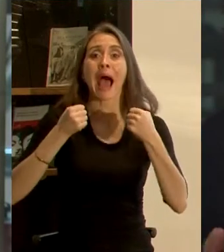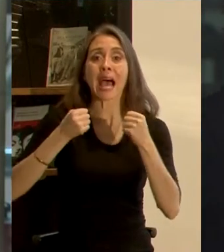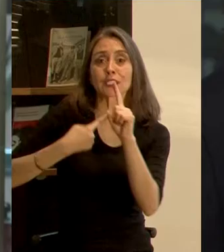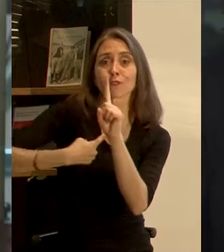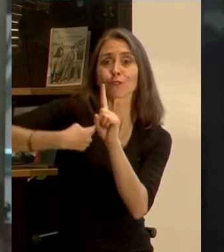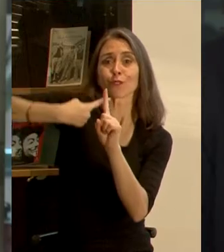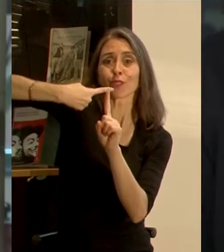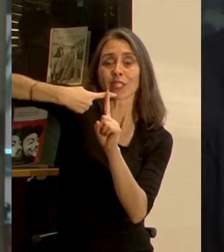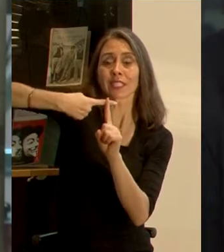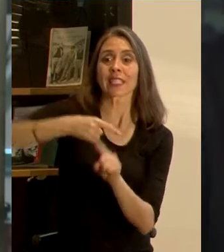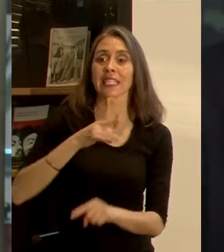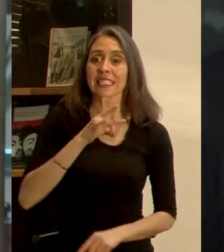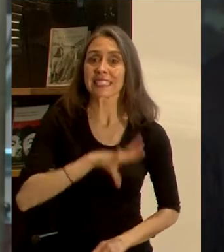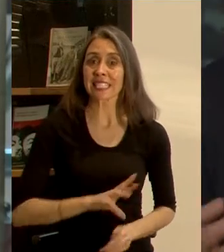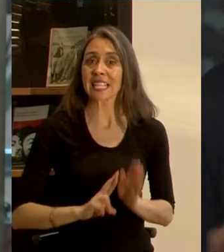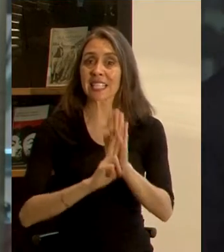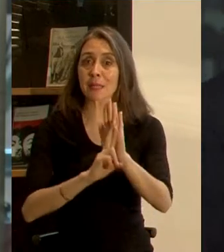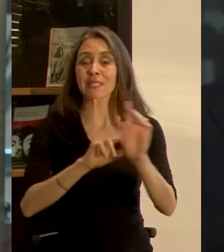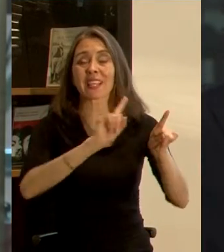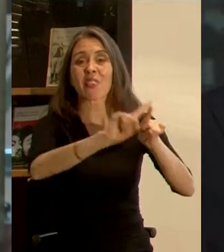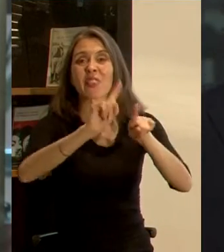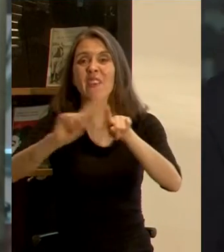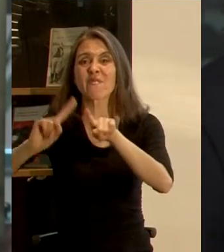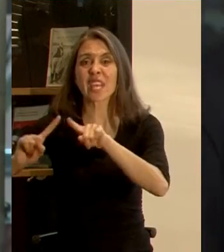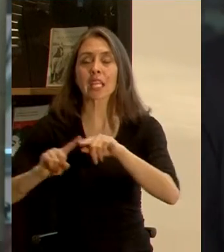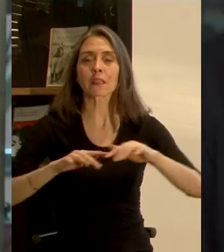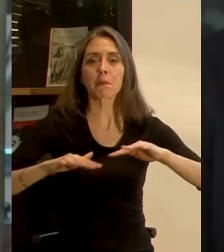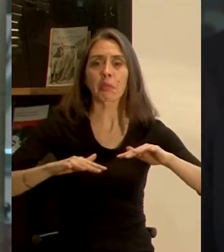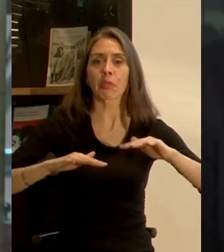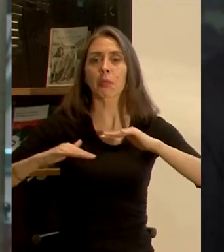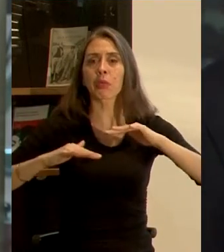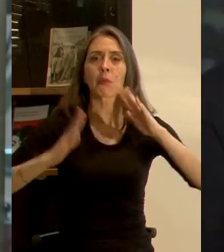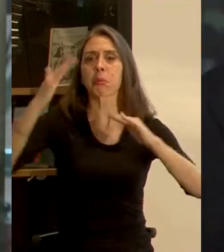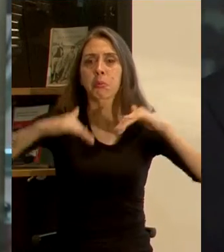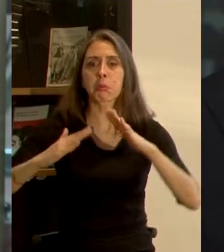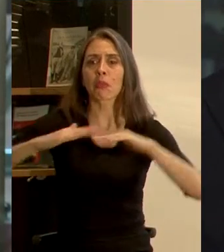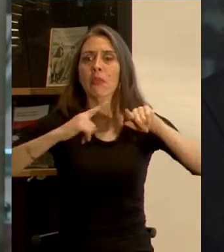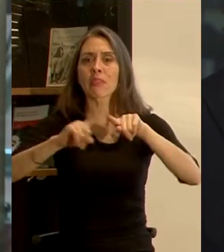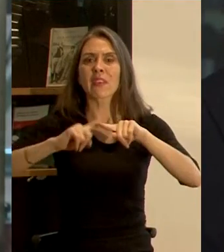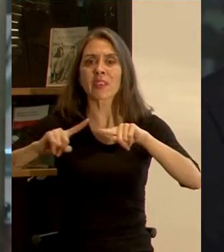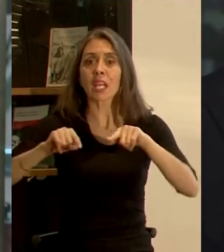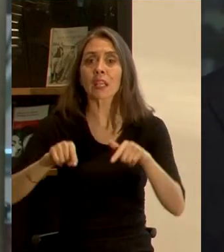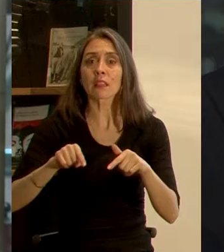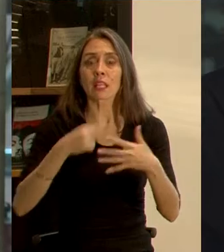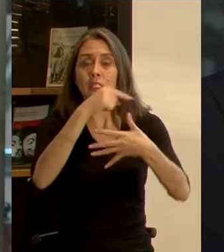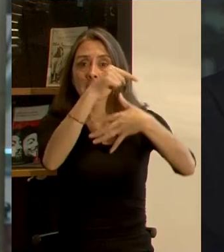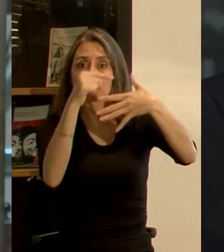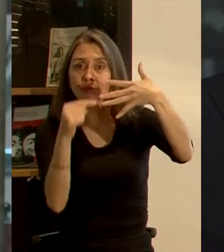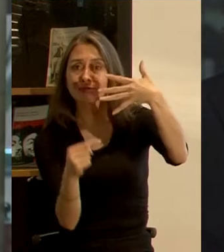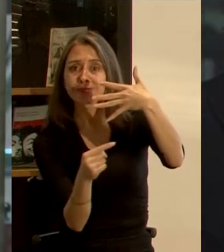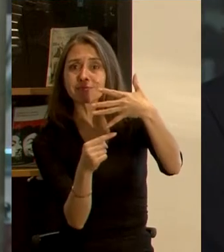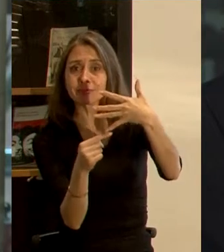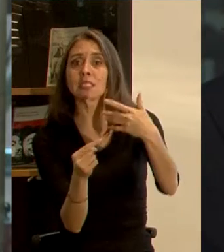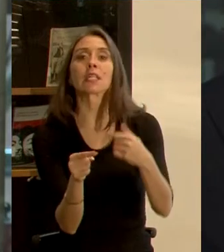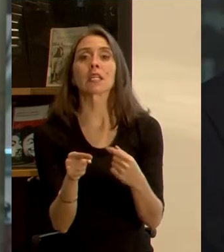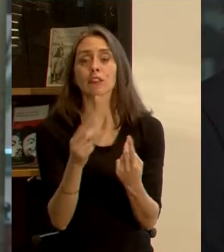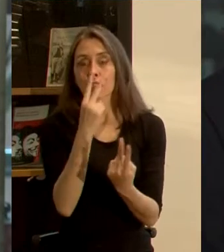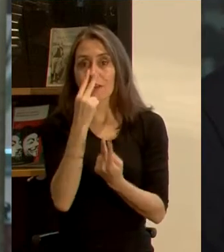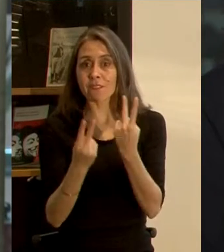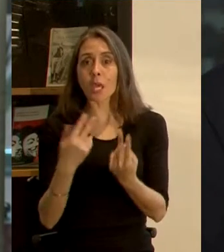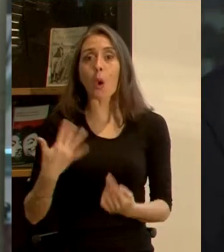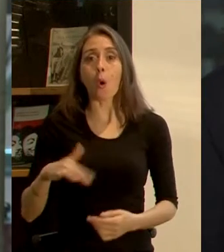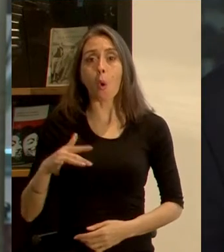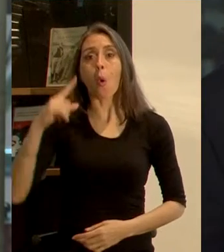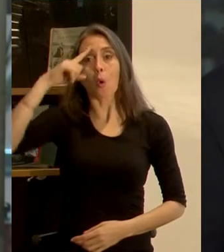Chile representa todos los tipos distintos de eventos sísmicos que pueden haber. Y entonces, bueno, tenemos escenarios que son muy complejos.